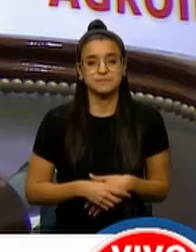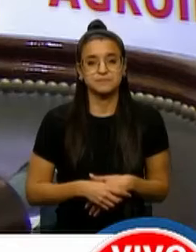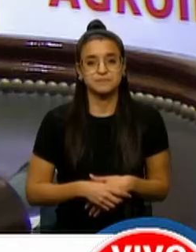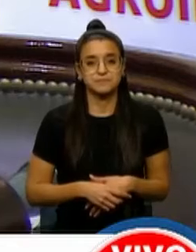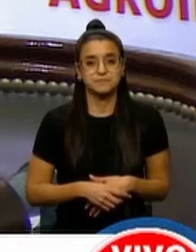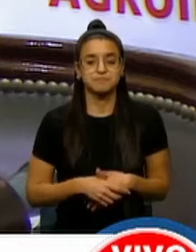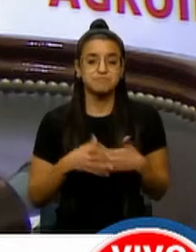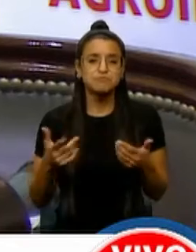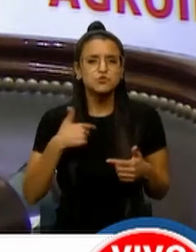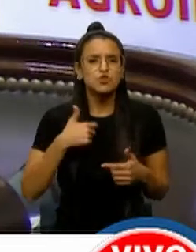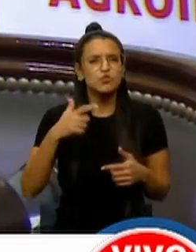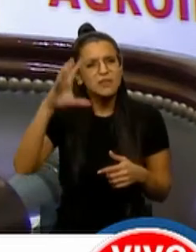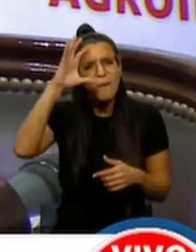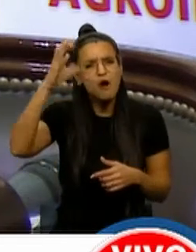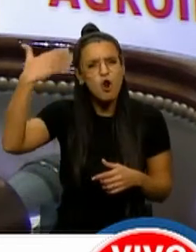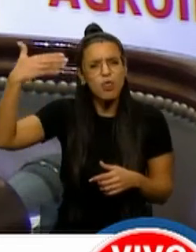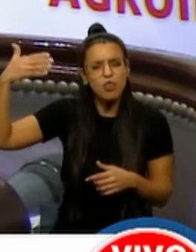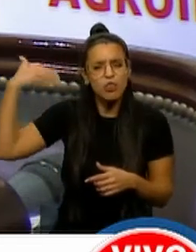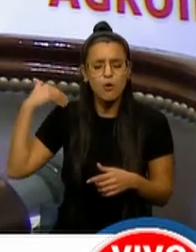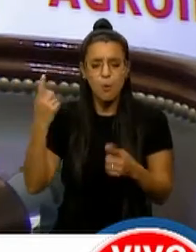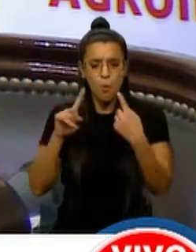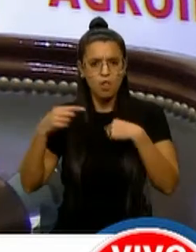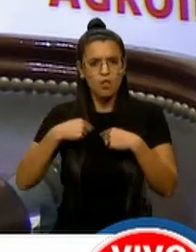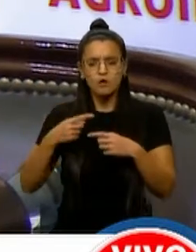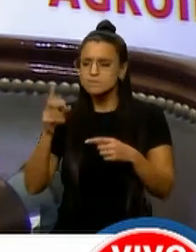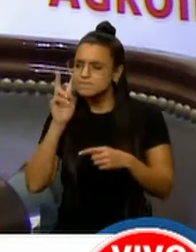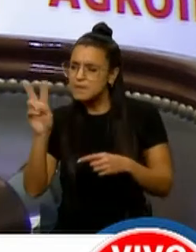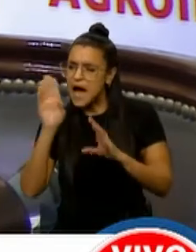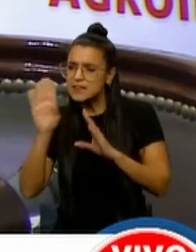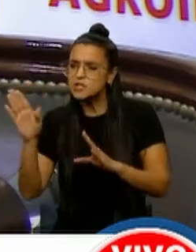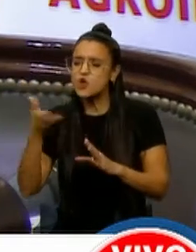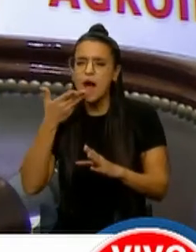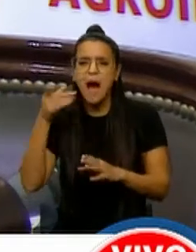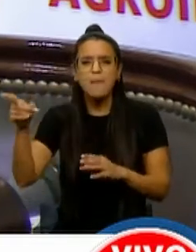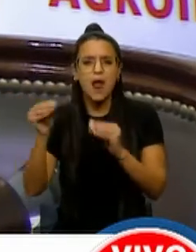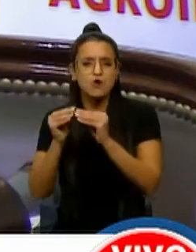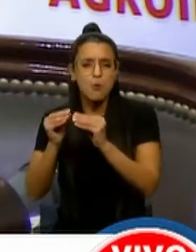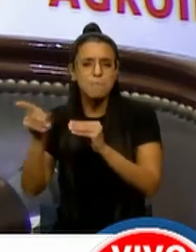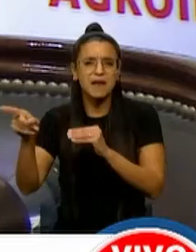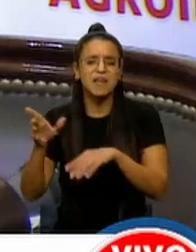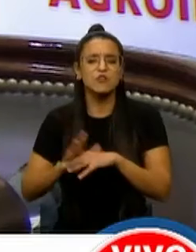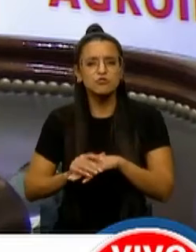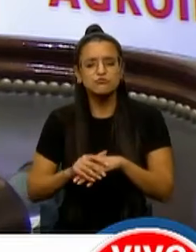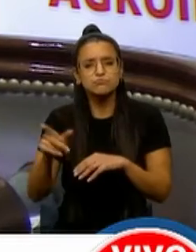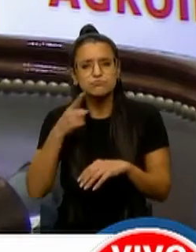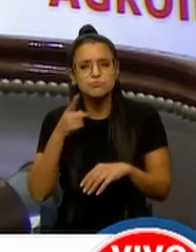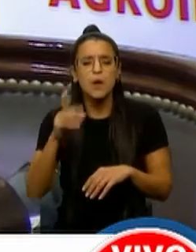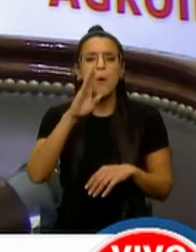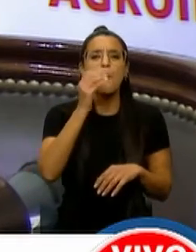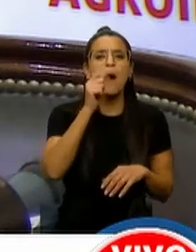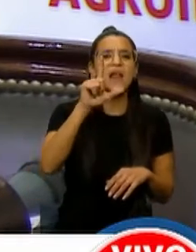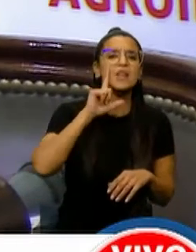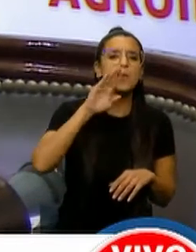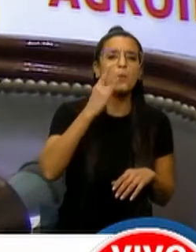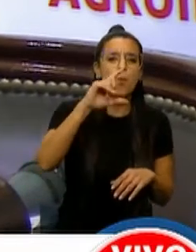Y estaba recordando, o cuando yo lo escuchaba hablar a mis colegas médicos, al Bali Buca